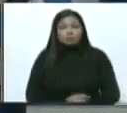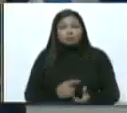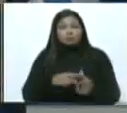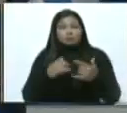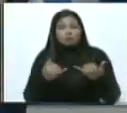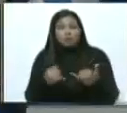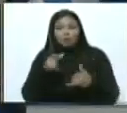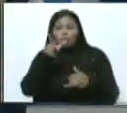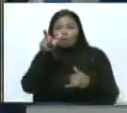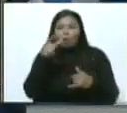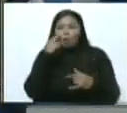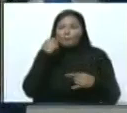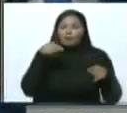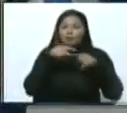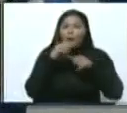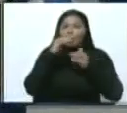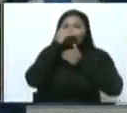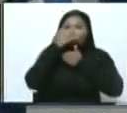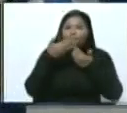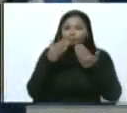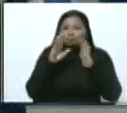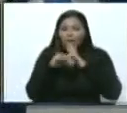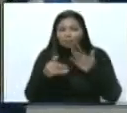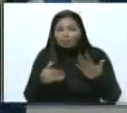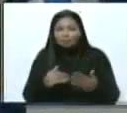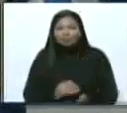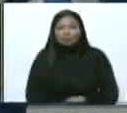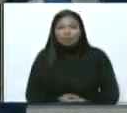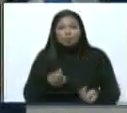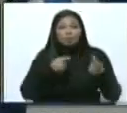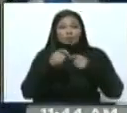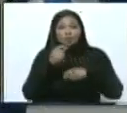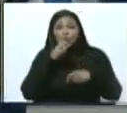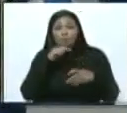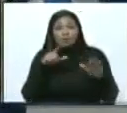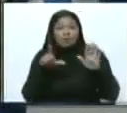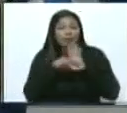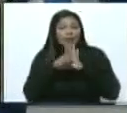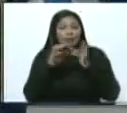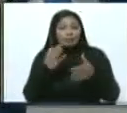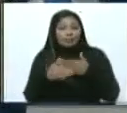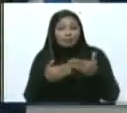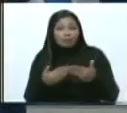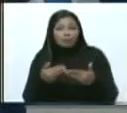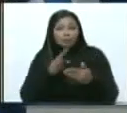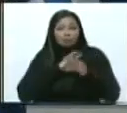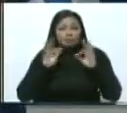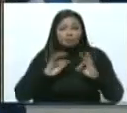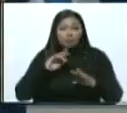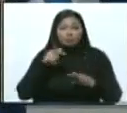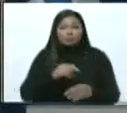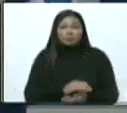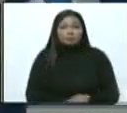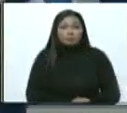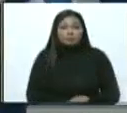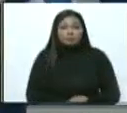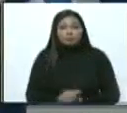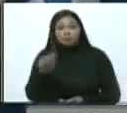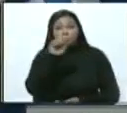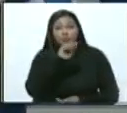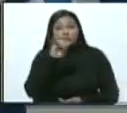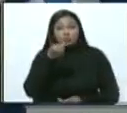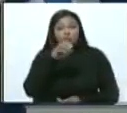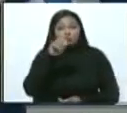pues, quien lo iba a comercializar ilegalmente en detrimento de la industria petrolera. El conductor, de nombre José